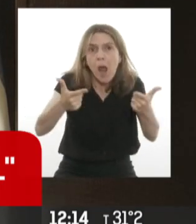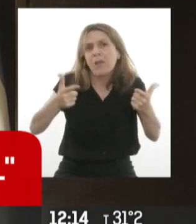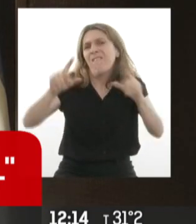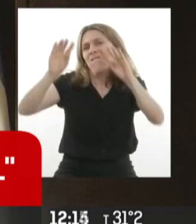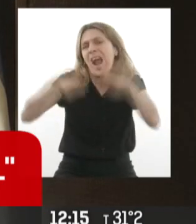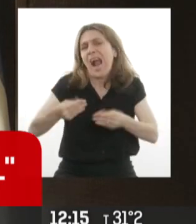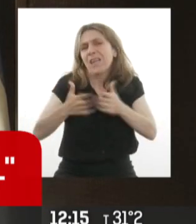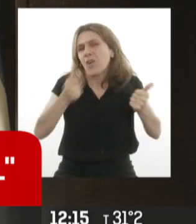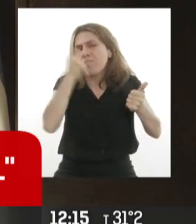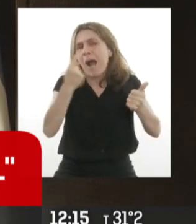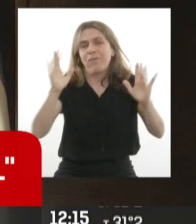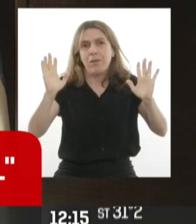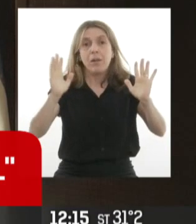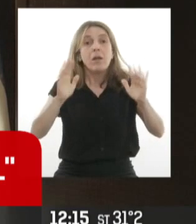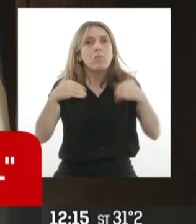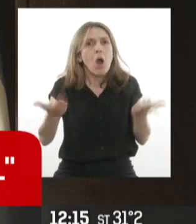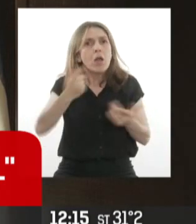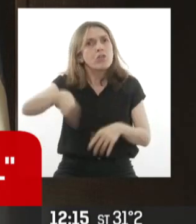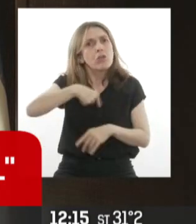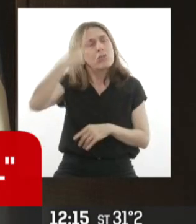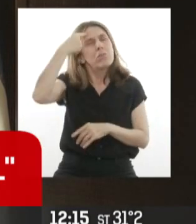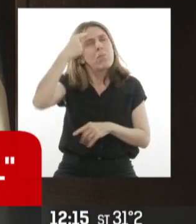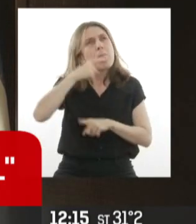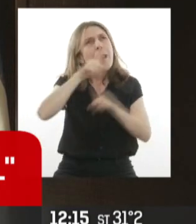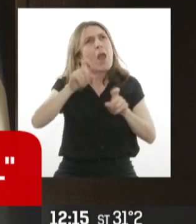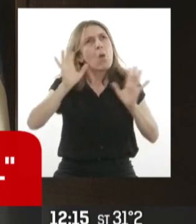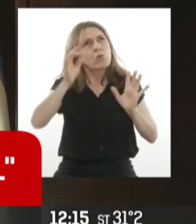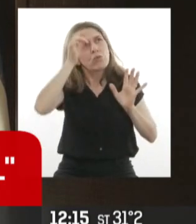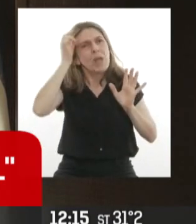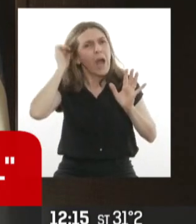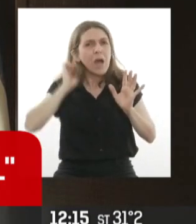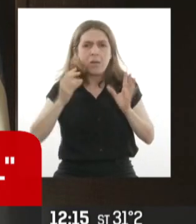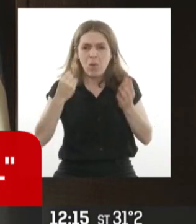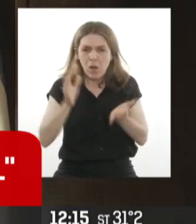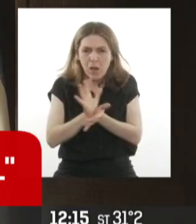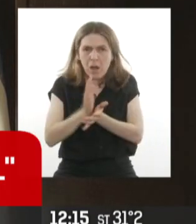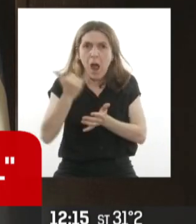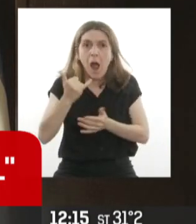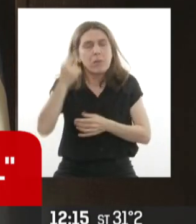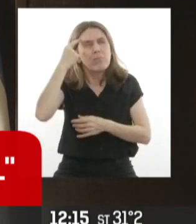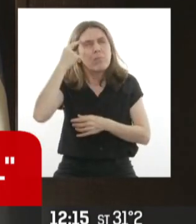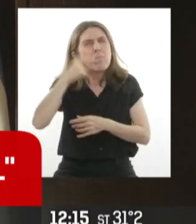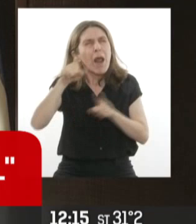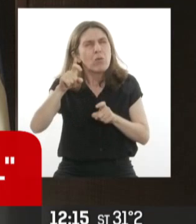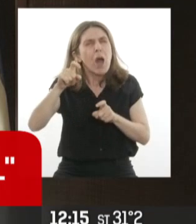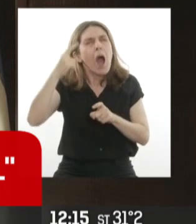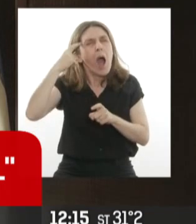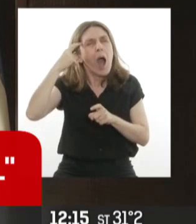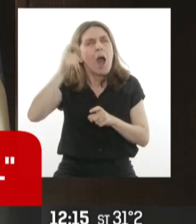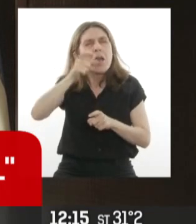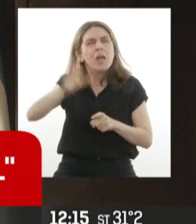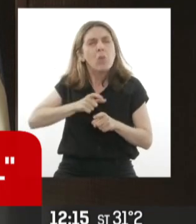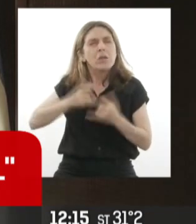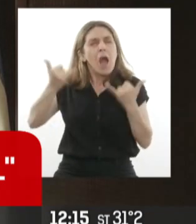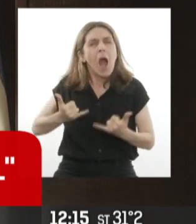Yo creo que esa es la primera pregunta que debemos hacernos, porque la respuesta asoma de inmediato. Las